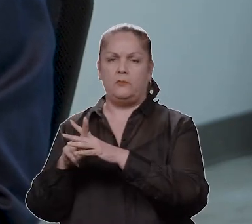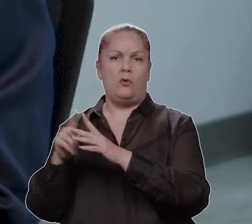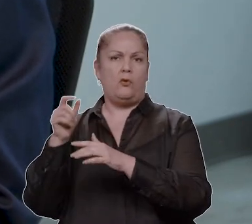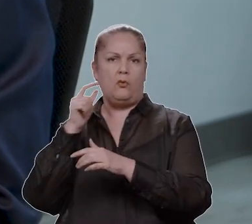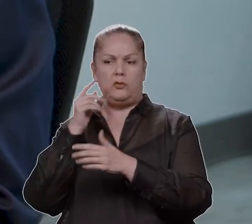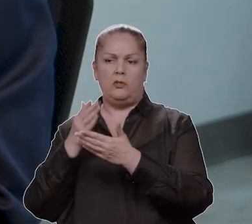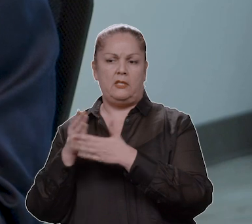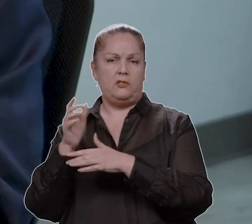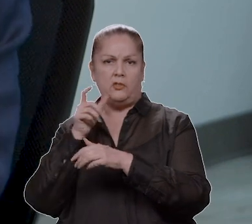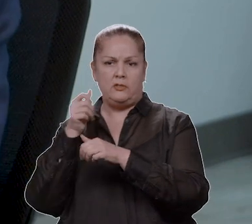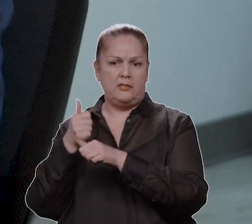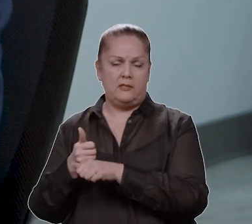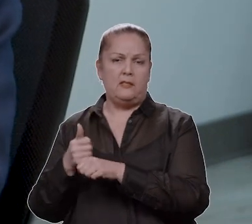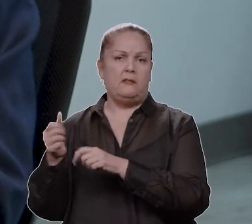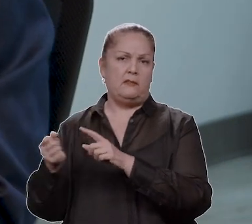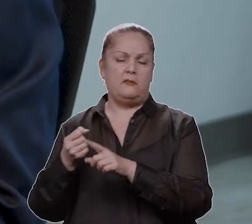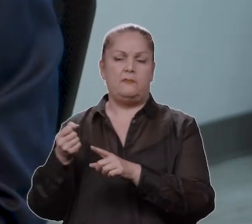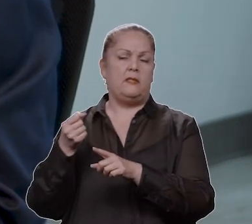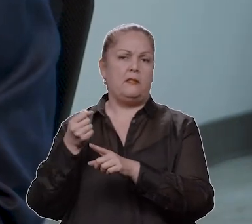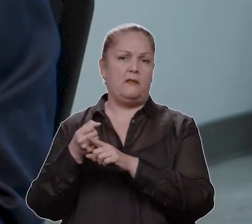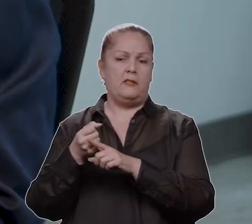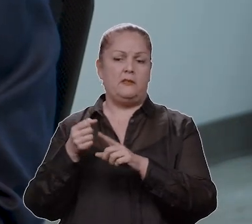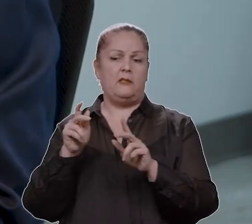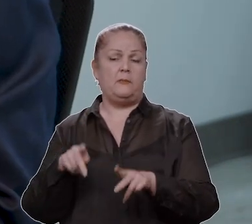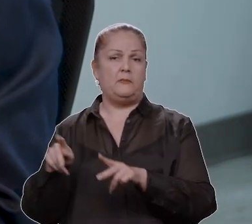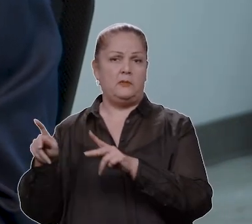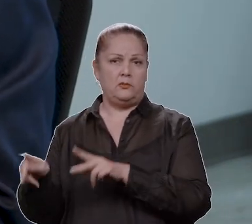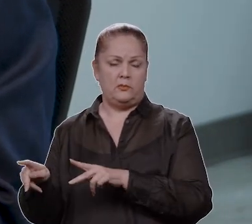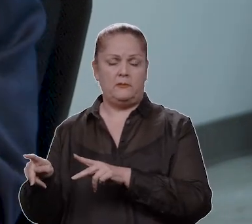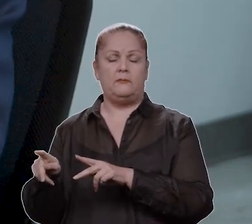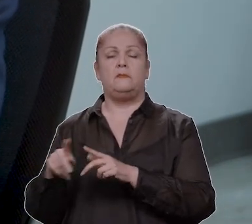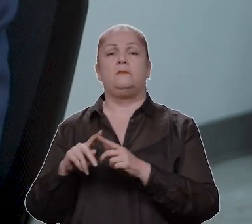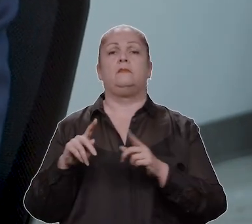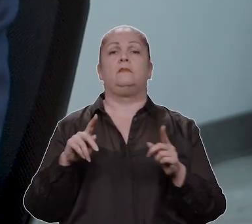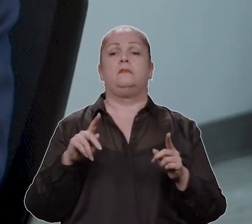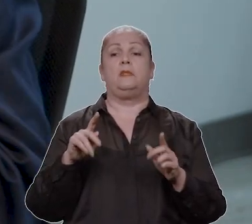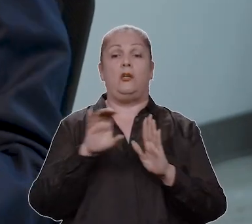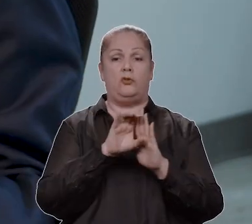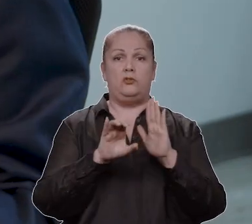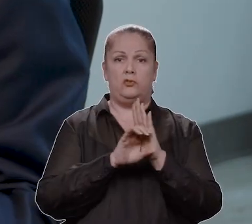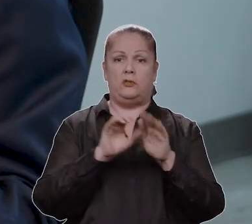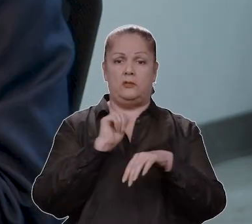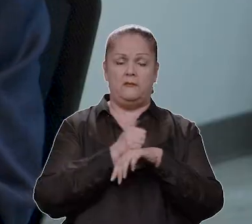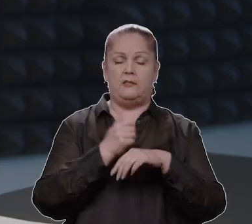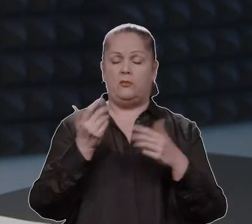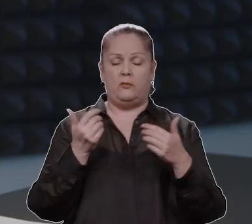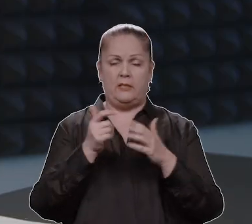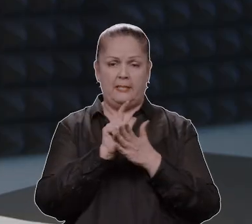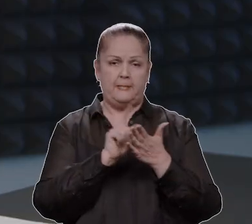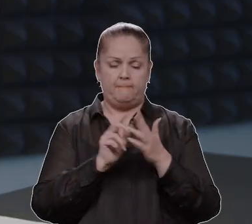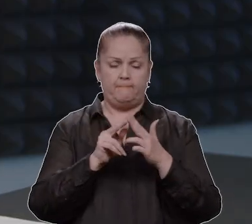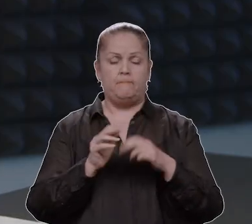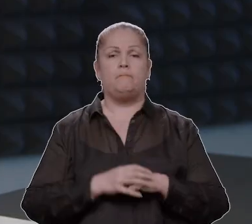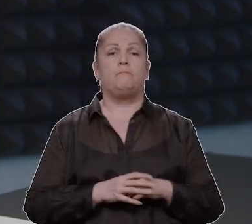actuaciones gubernamentales que pudieran afectar algún derecho individual consagrado tanto por la Constitución o por las leyes. Entre